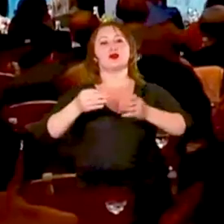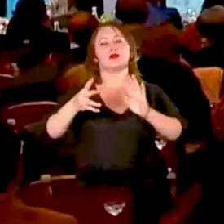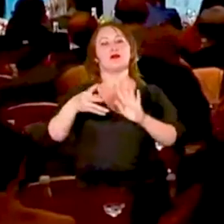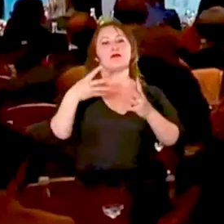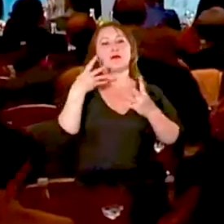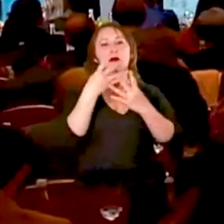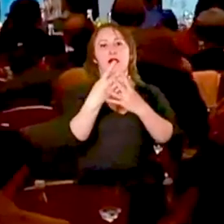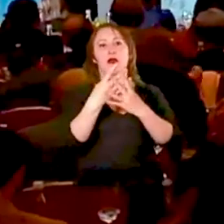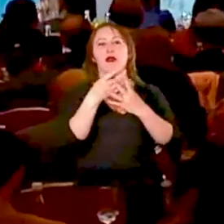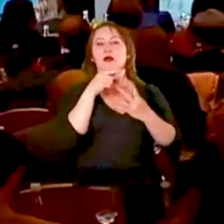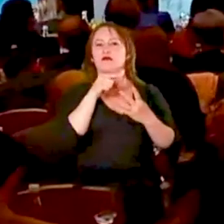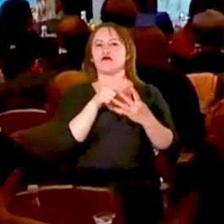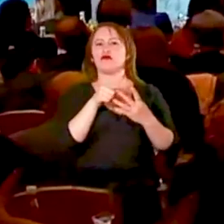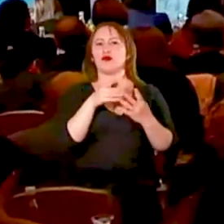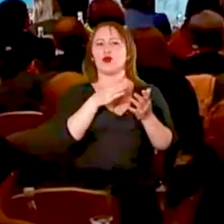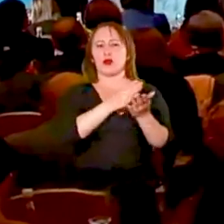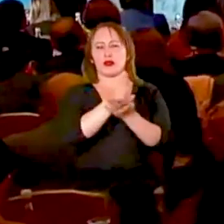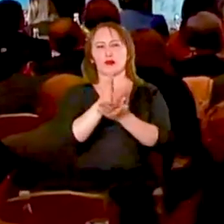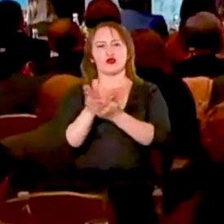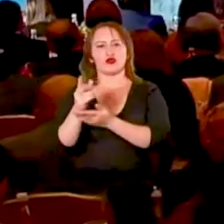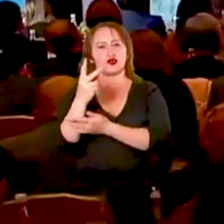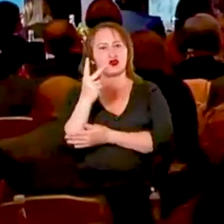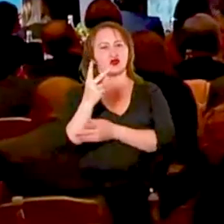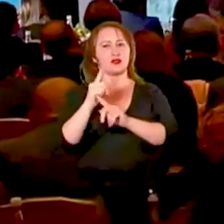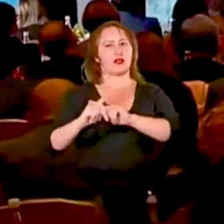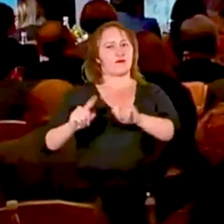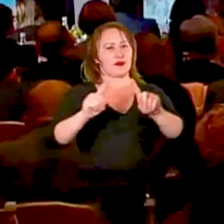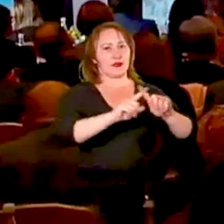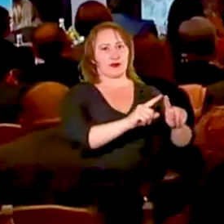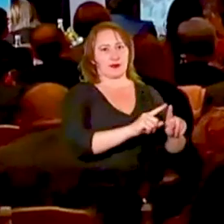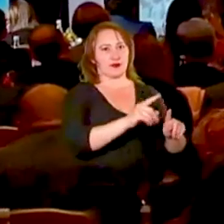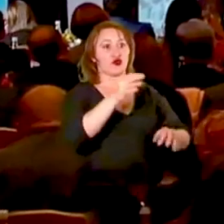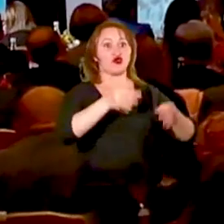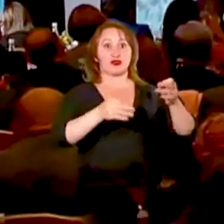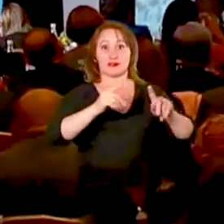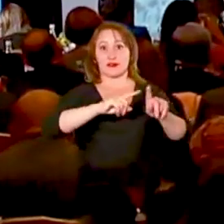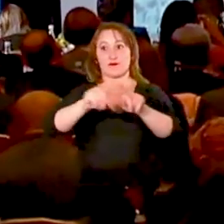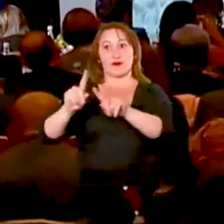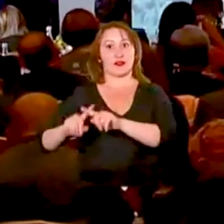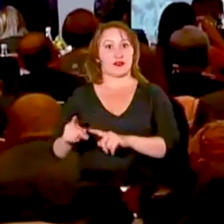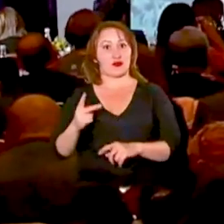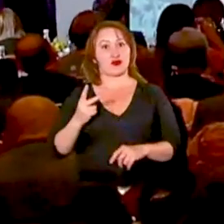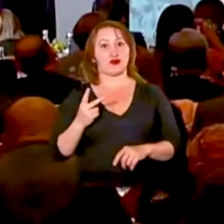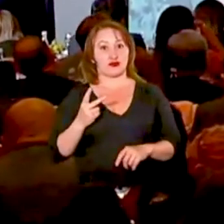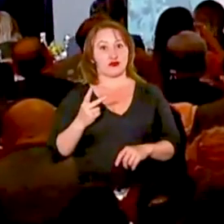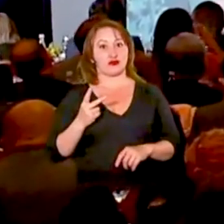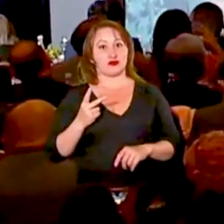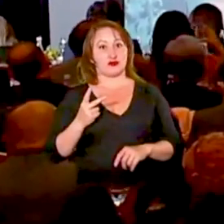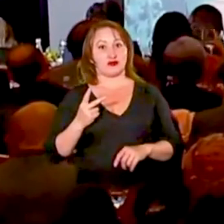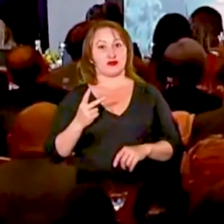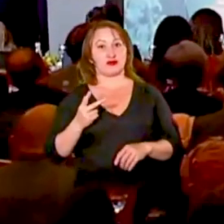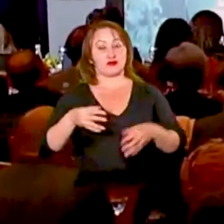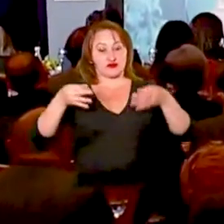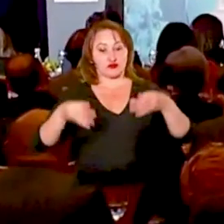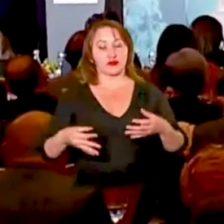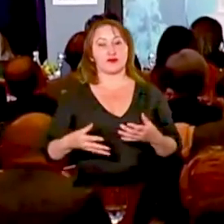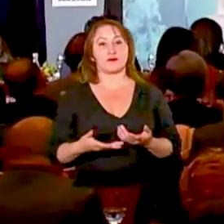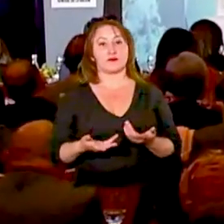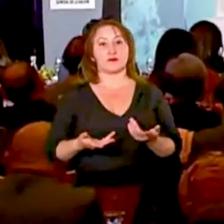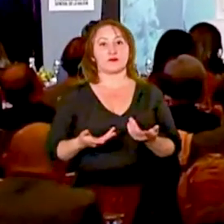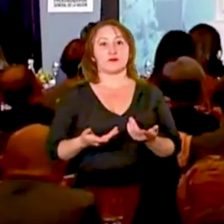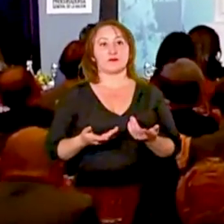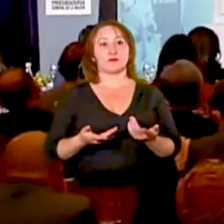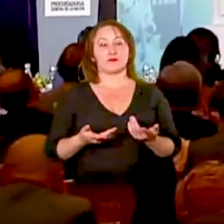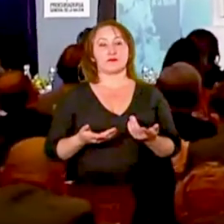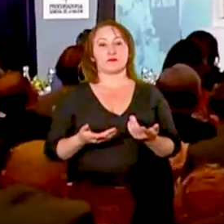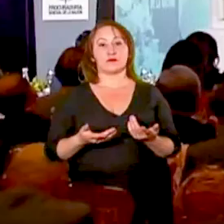penal son dos orientaciones diferentes, dos justicias diferentes. Y de